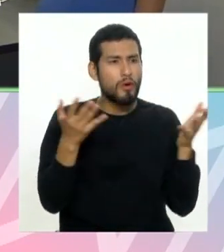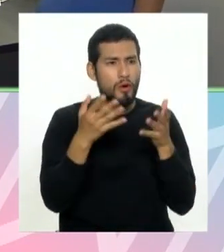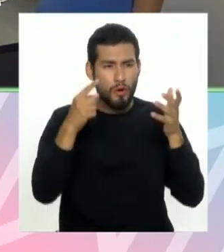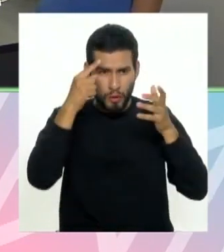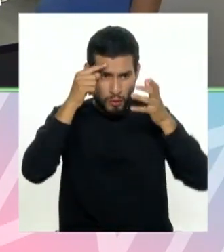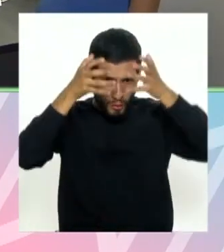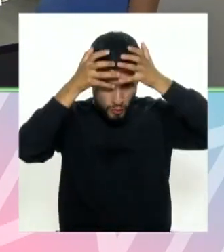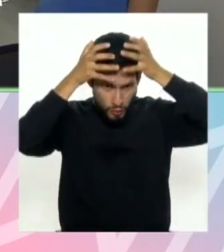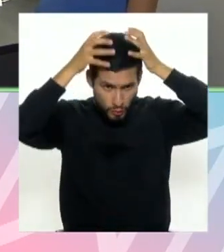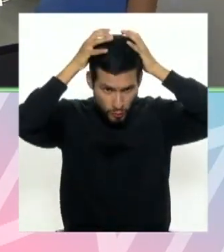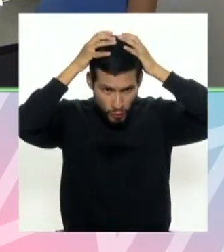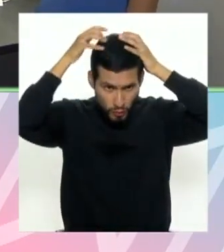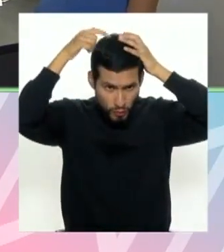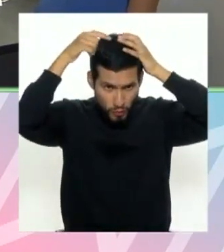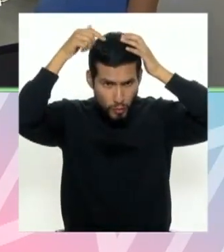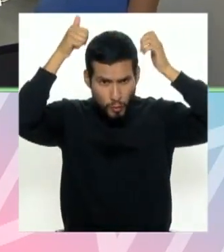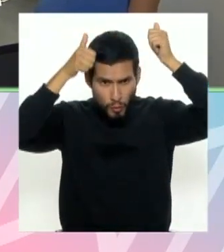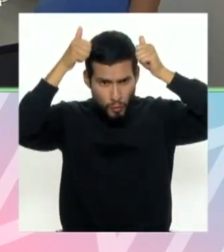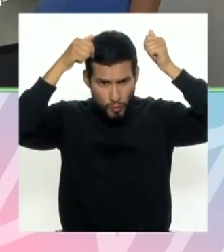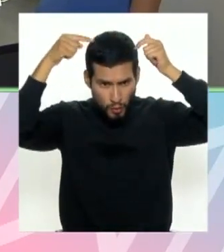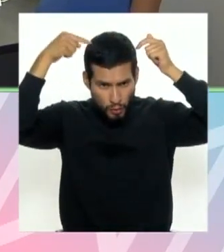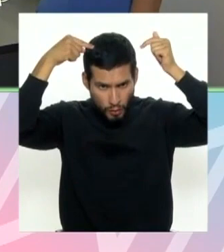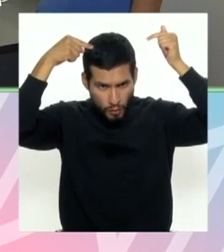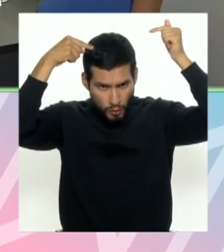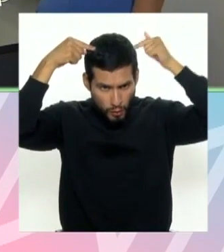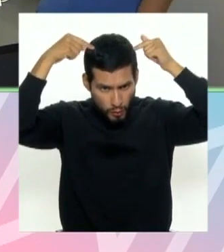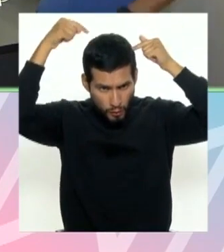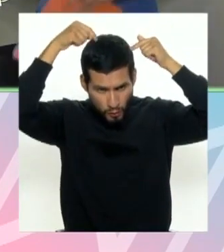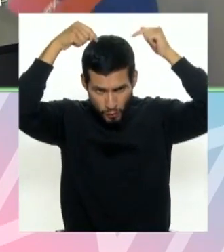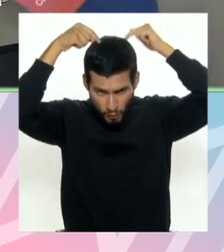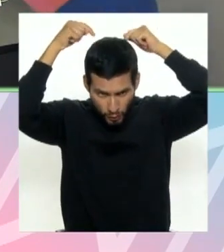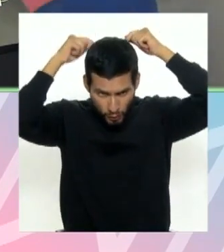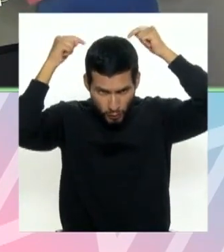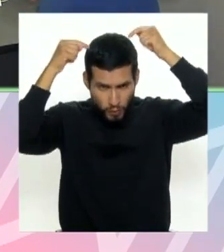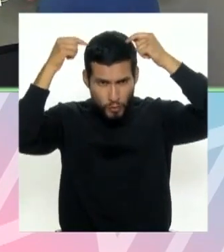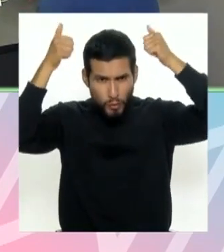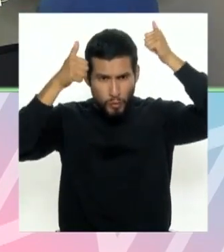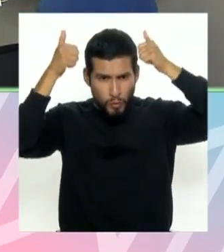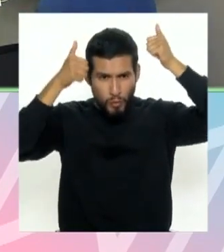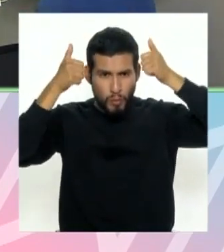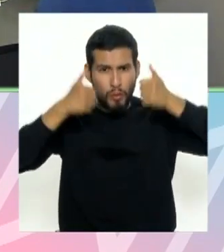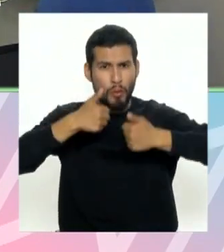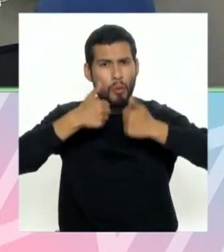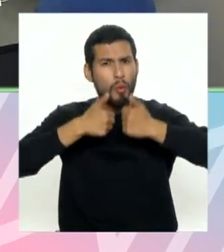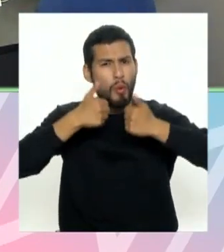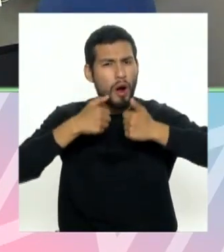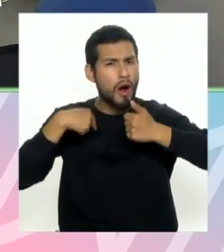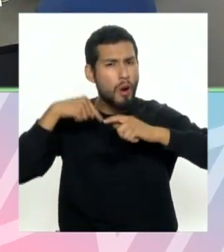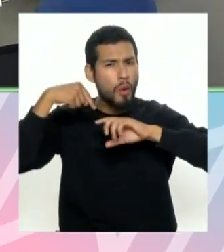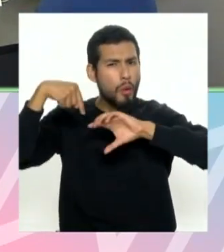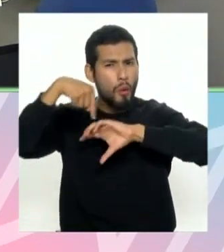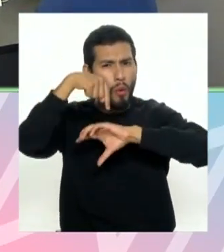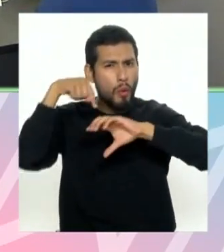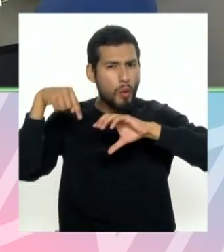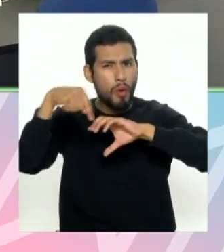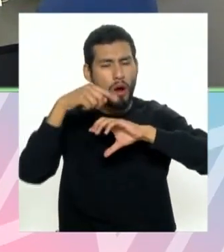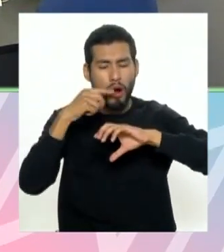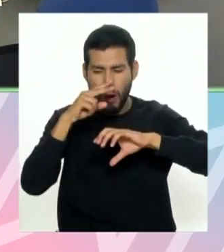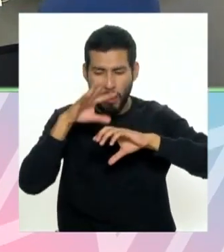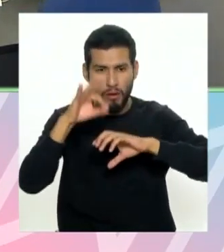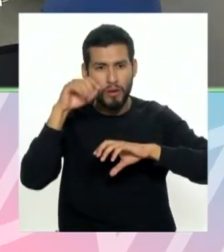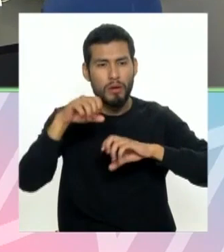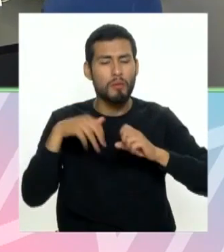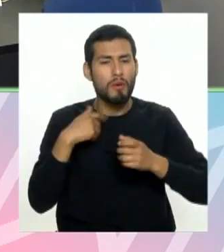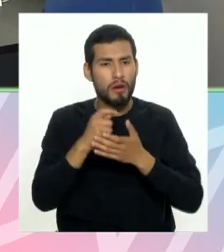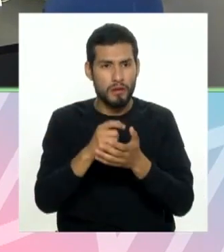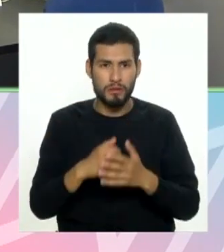produciendo la epilepsia, es decir, en qué punto se está produciendo la crisis para ver si es que podemos tratar de otra manera, que sería la manera quirúrgica. Claro,